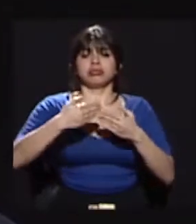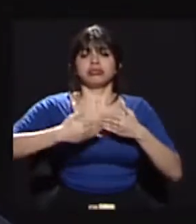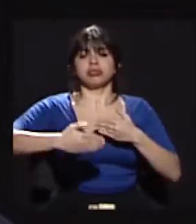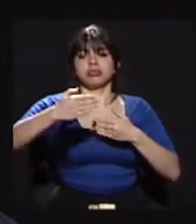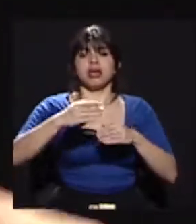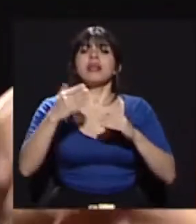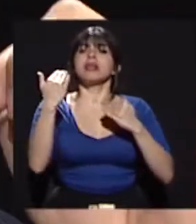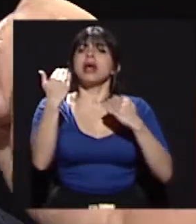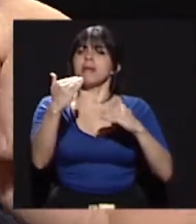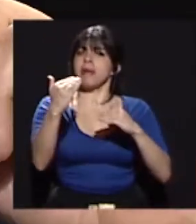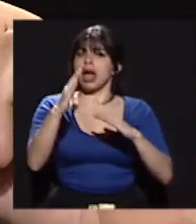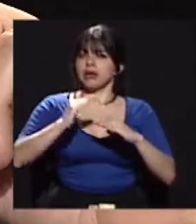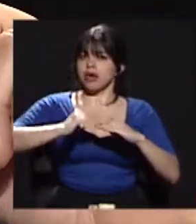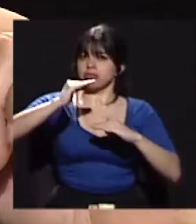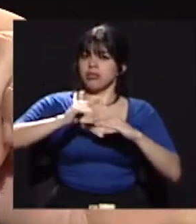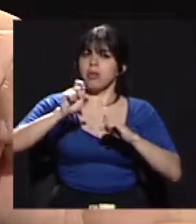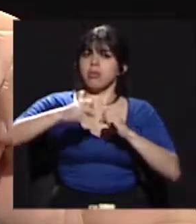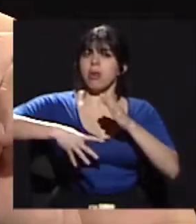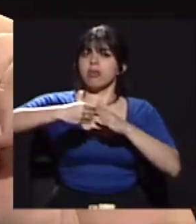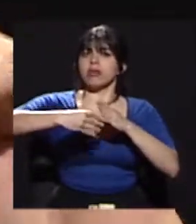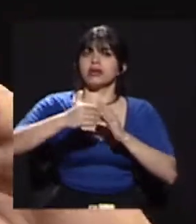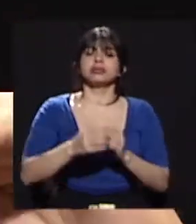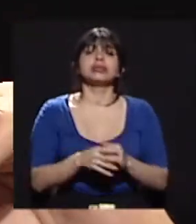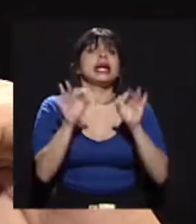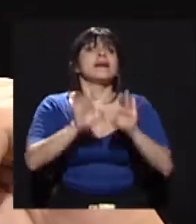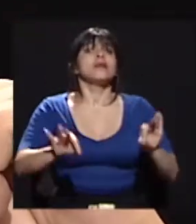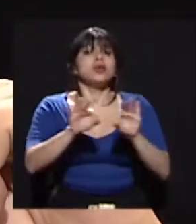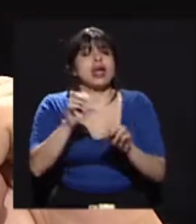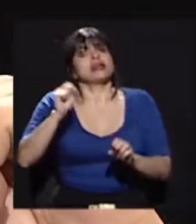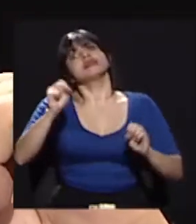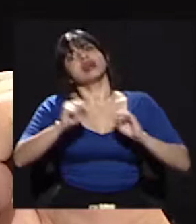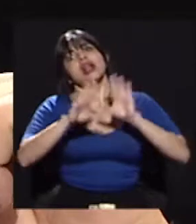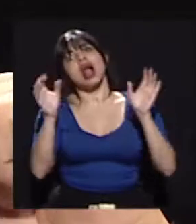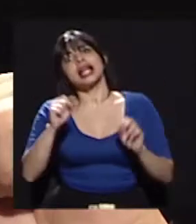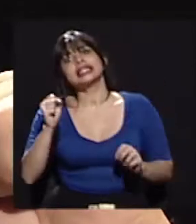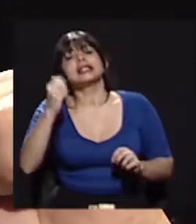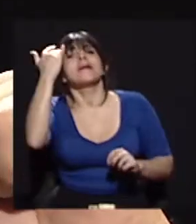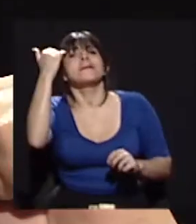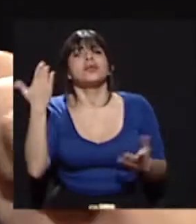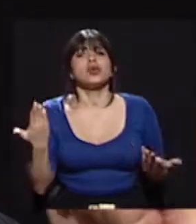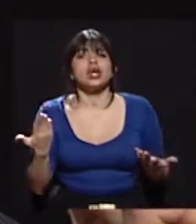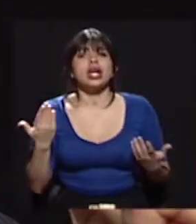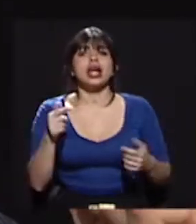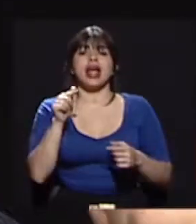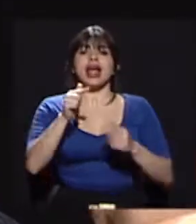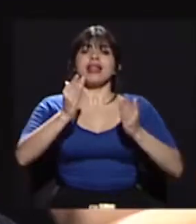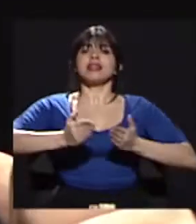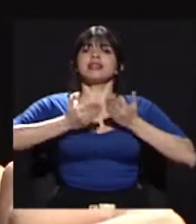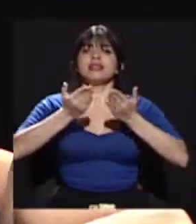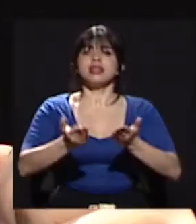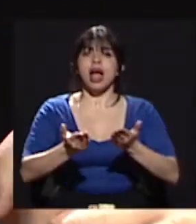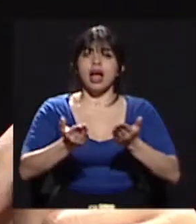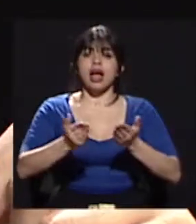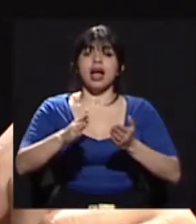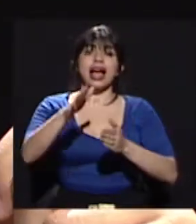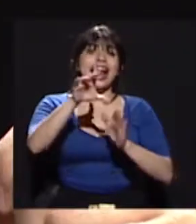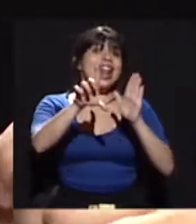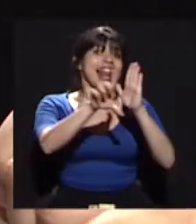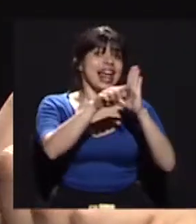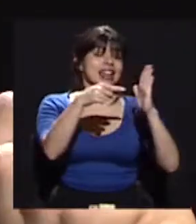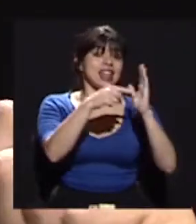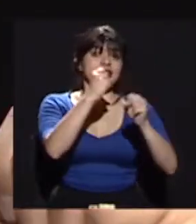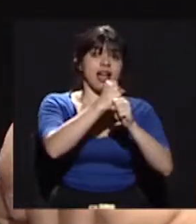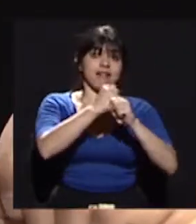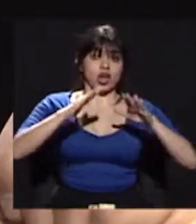margen es importante sí claro que sí porque porque le da a la legislación laboral